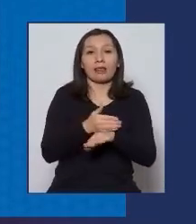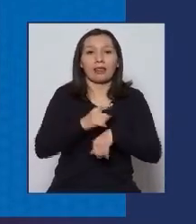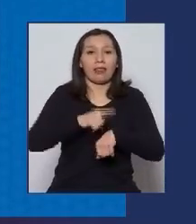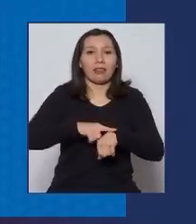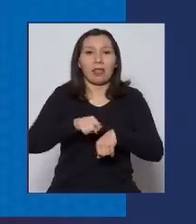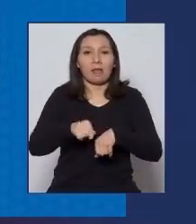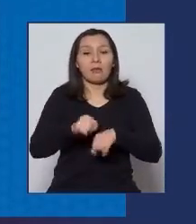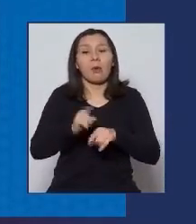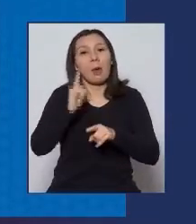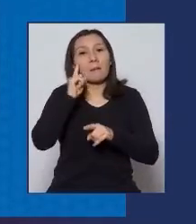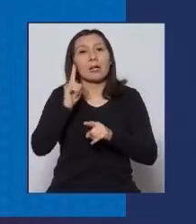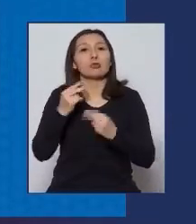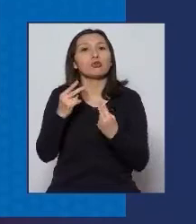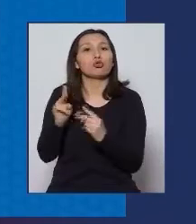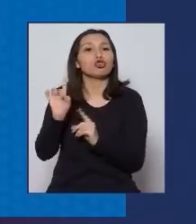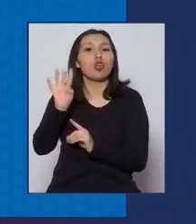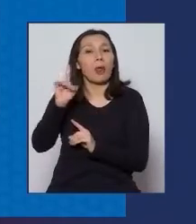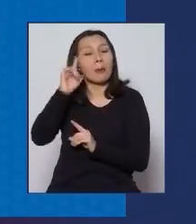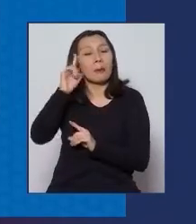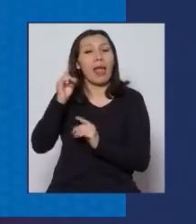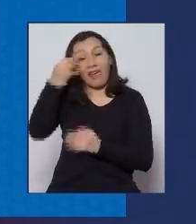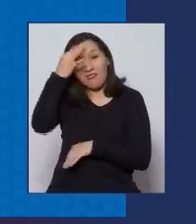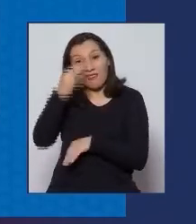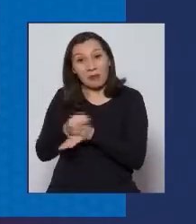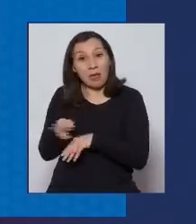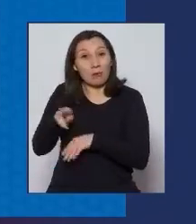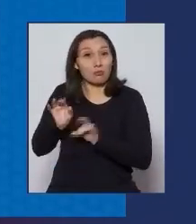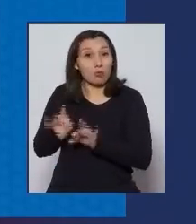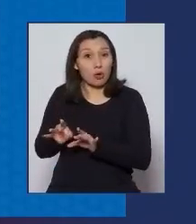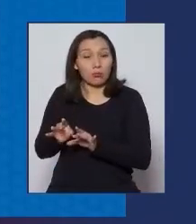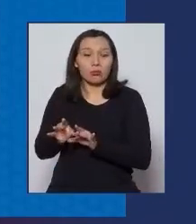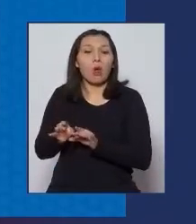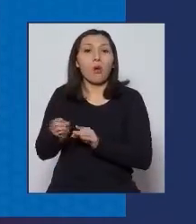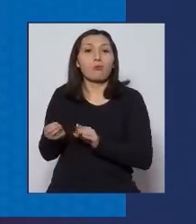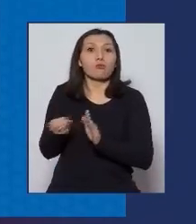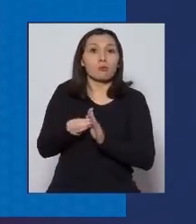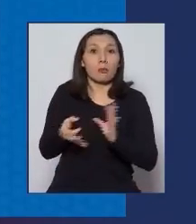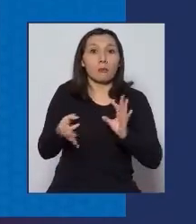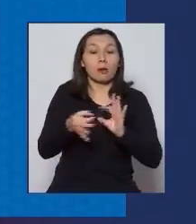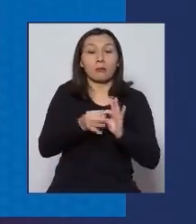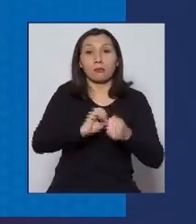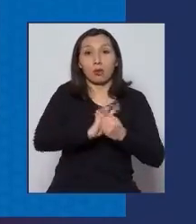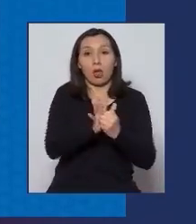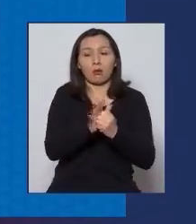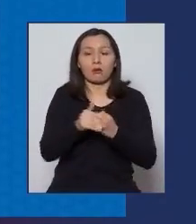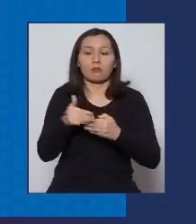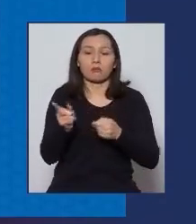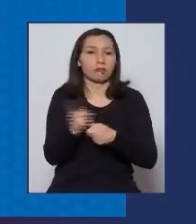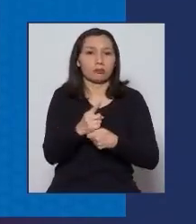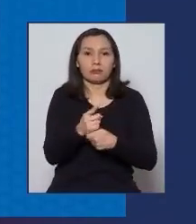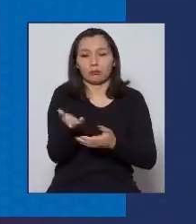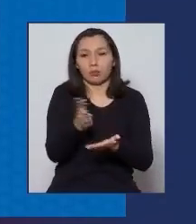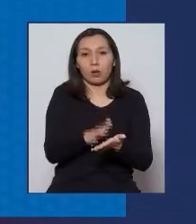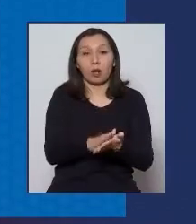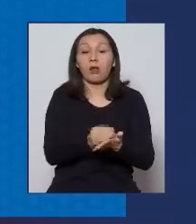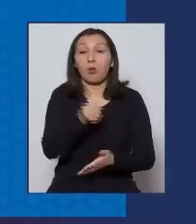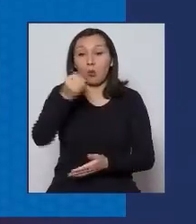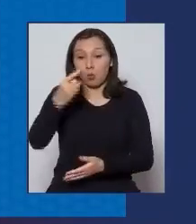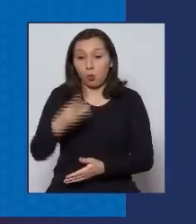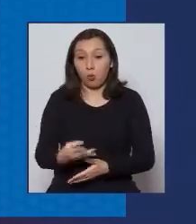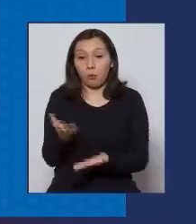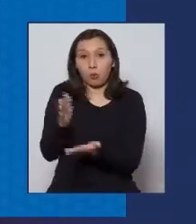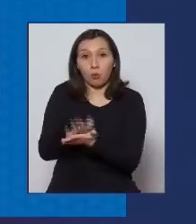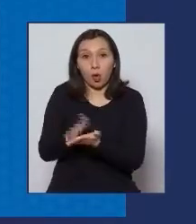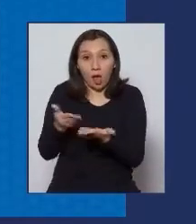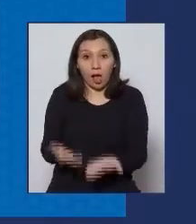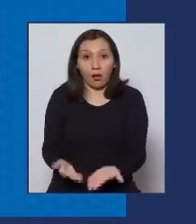a lo que habría ocurrido con su enfermedad crónica esto lleva al total de fallecidos notificado sensible por esta pandemia